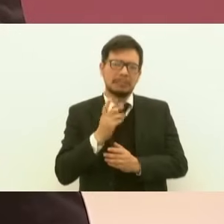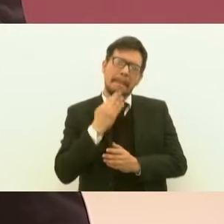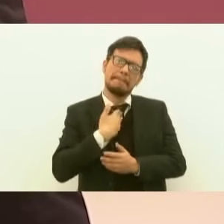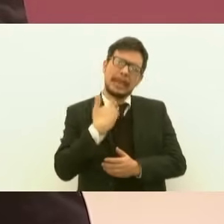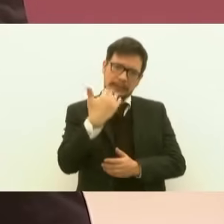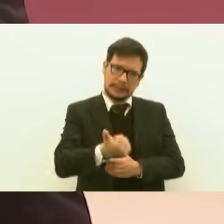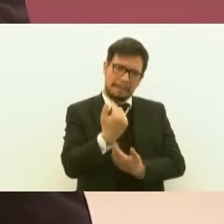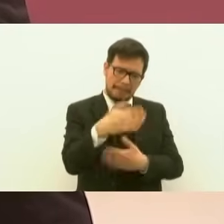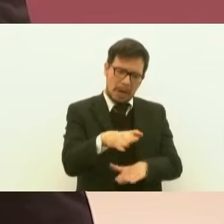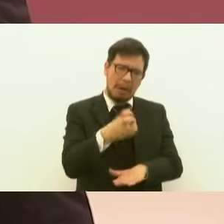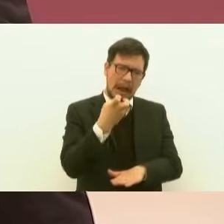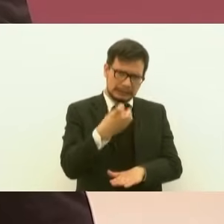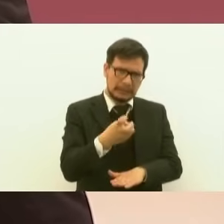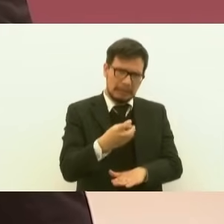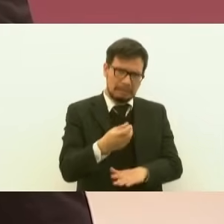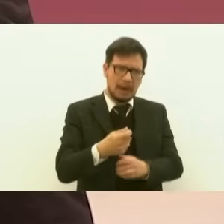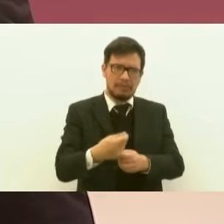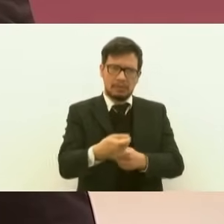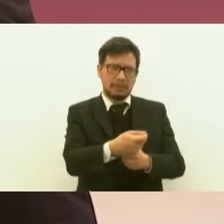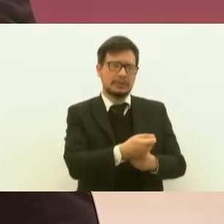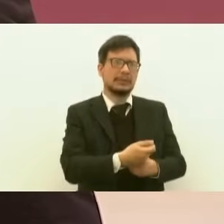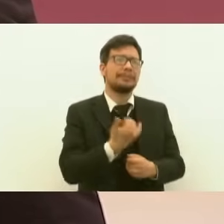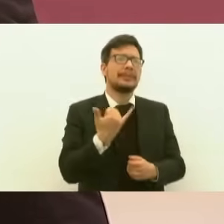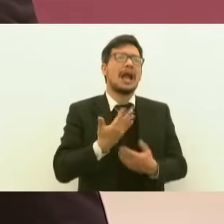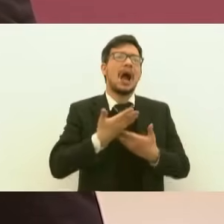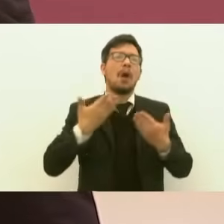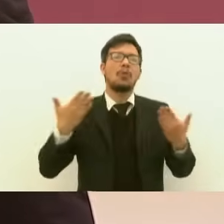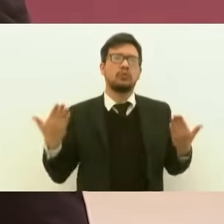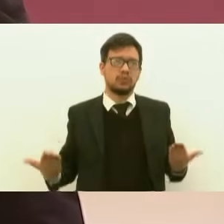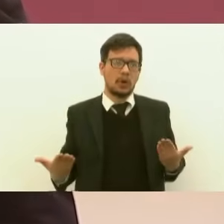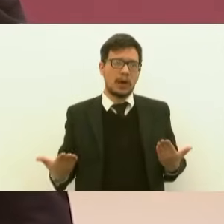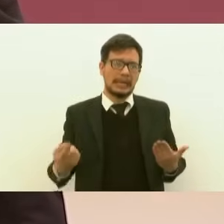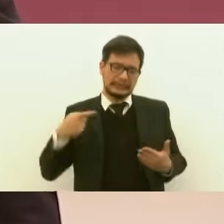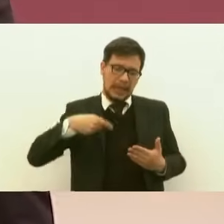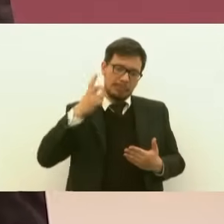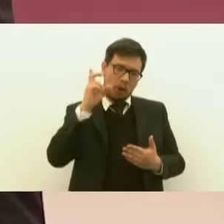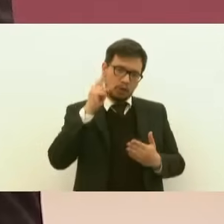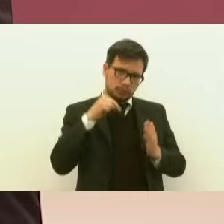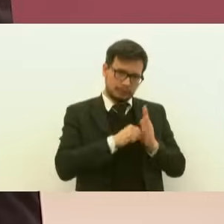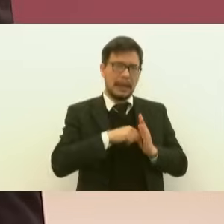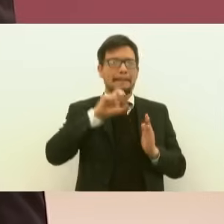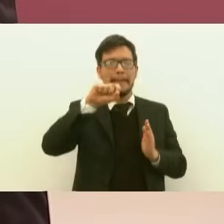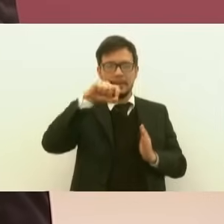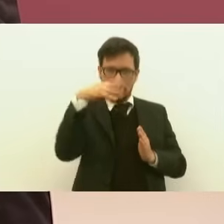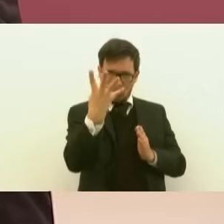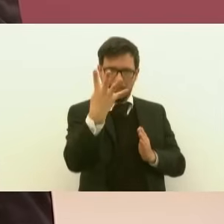del Banco del Bienestar. Y este año, del 2024, va a